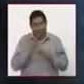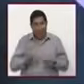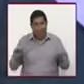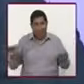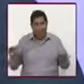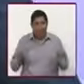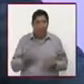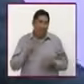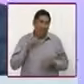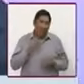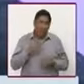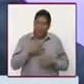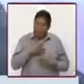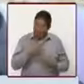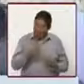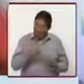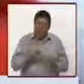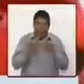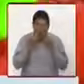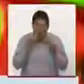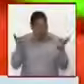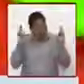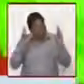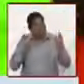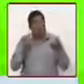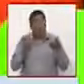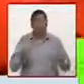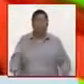niños que tienen una preferencia por Halloween.